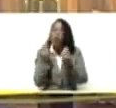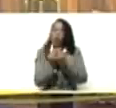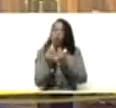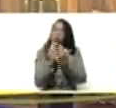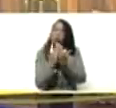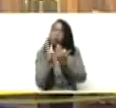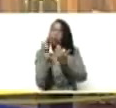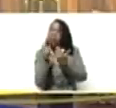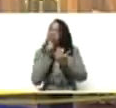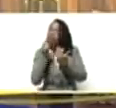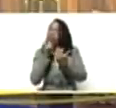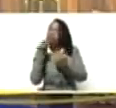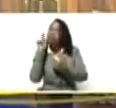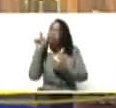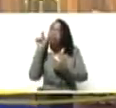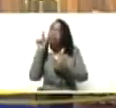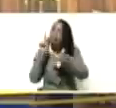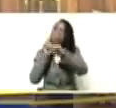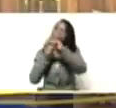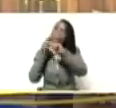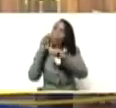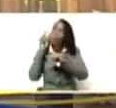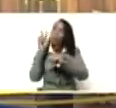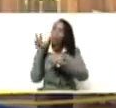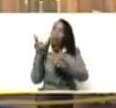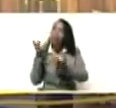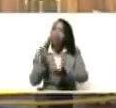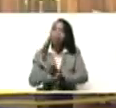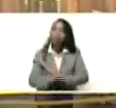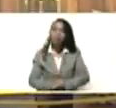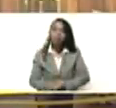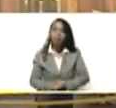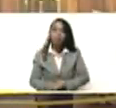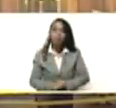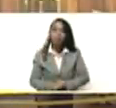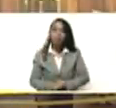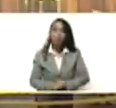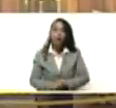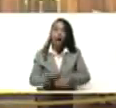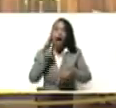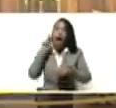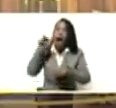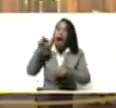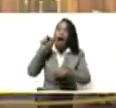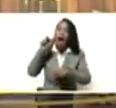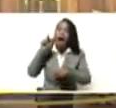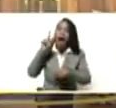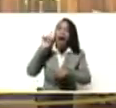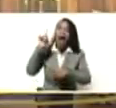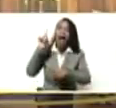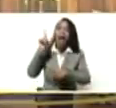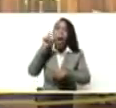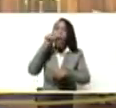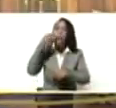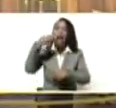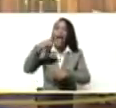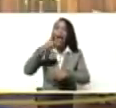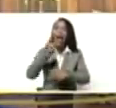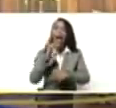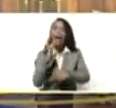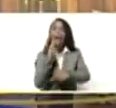reconozco y pido un aplauso para esa medida económica que le quitó seis ceros al bolívar y le dio fortaleza a su